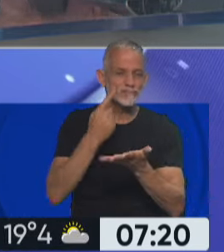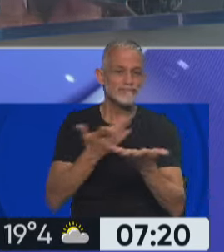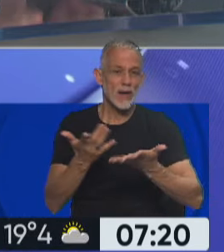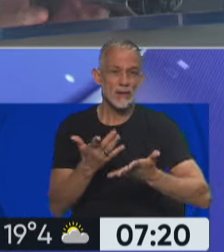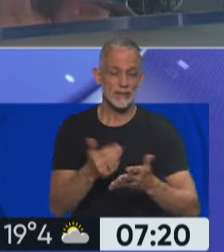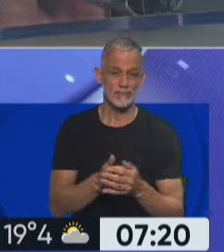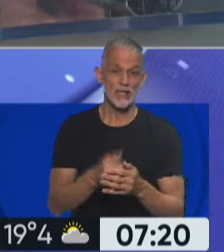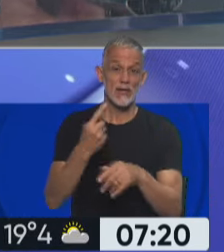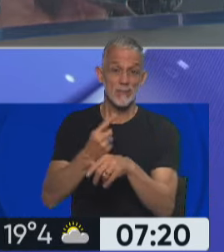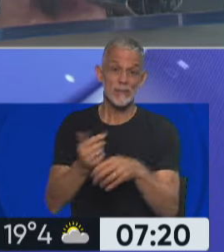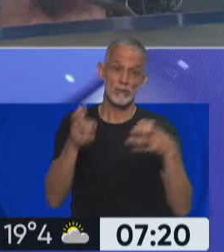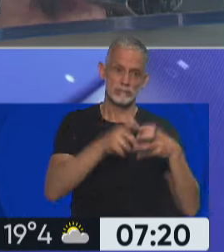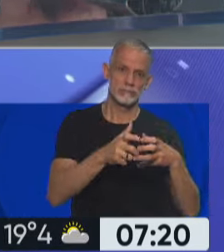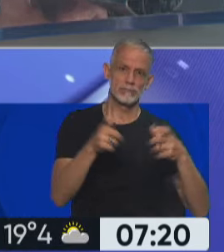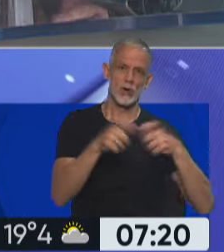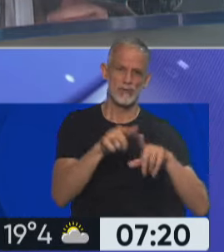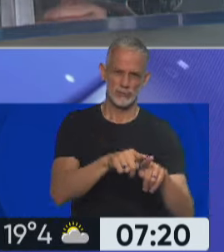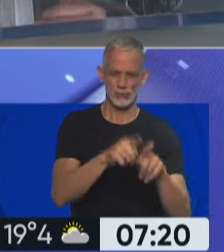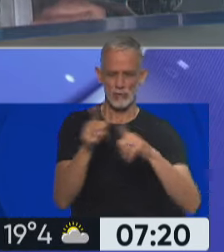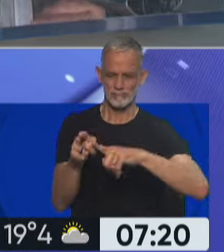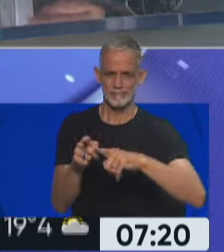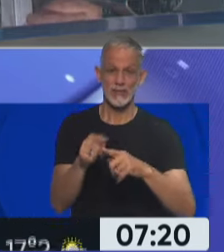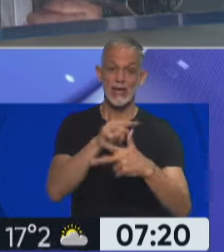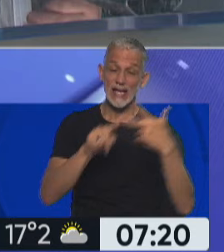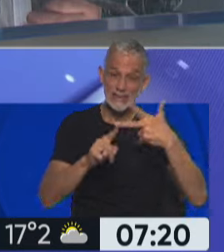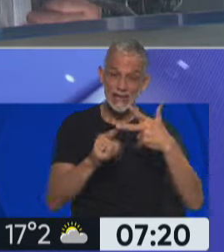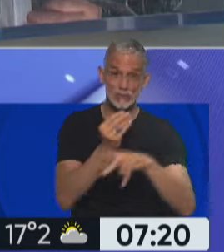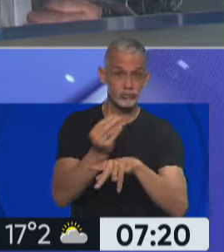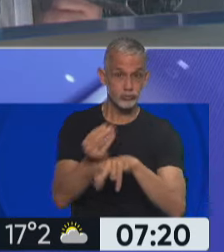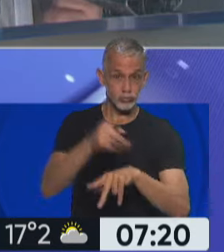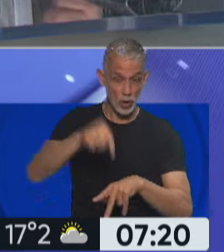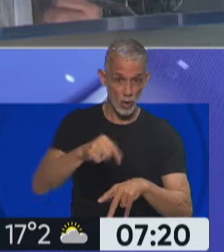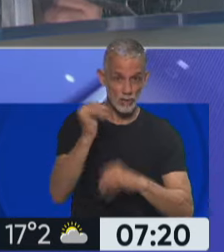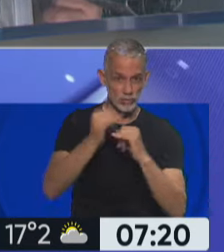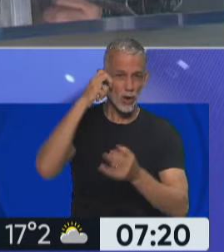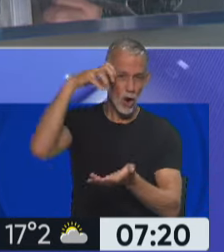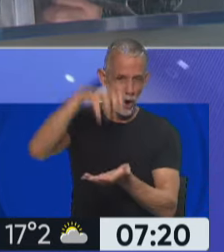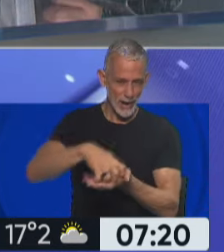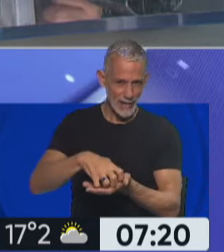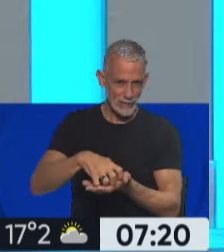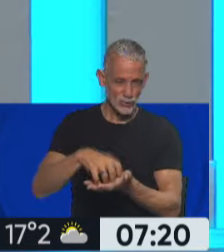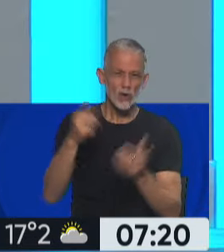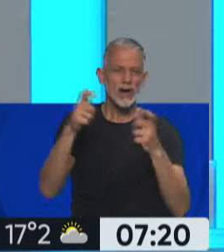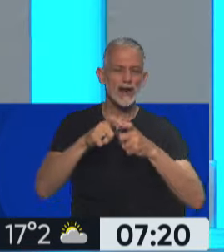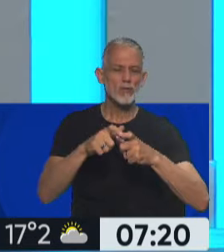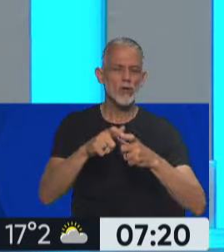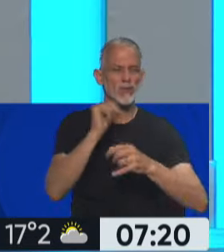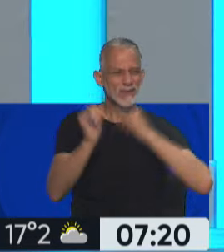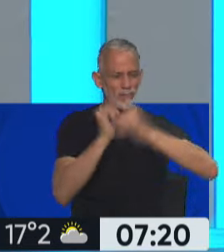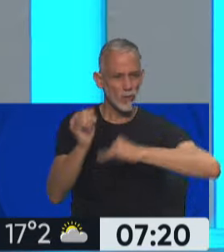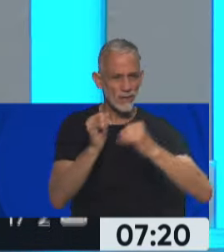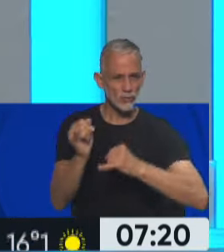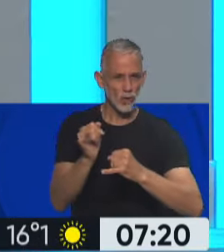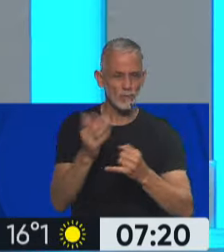situación la instancia de la cámara de diputados tres funcionarios van a estar hoy en el Congreso Nacional en esta reunión informativa En